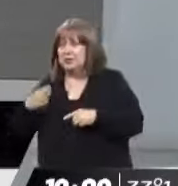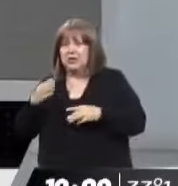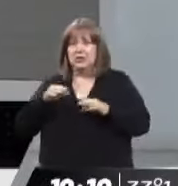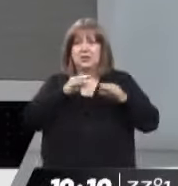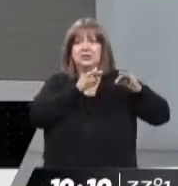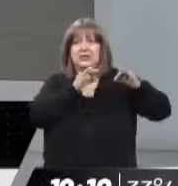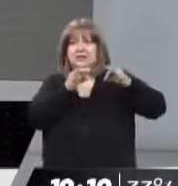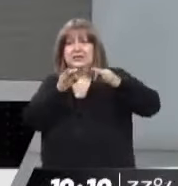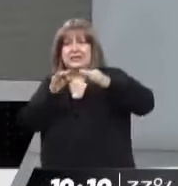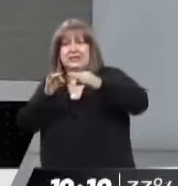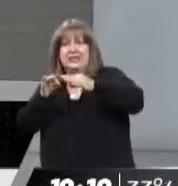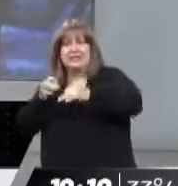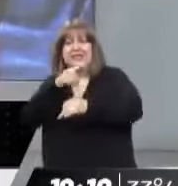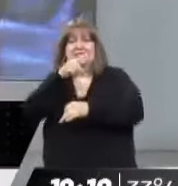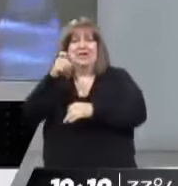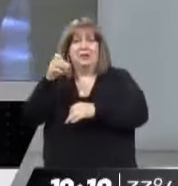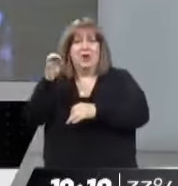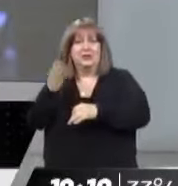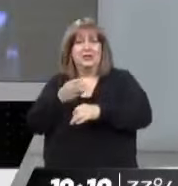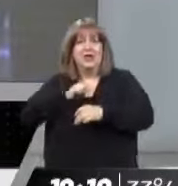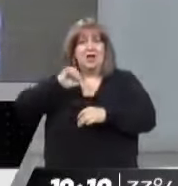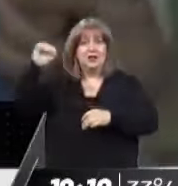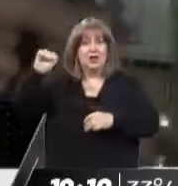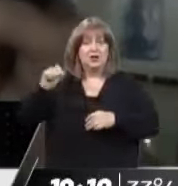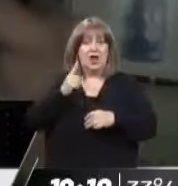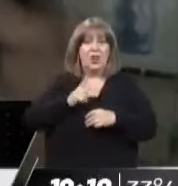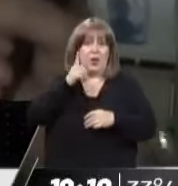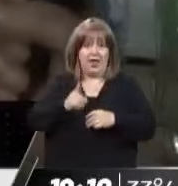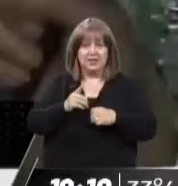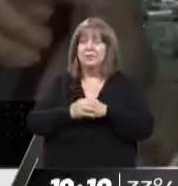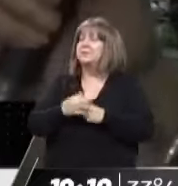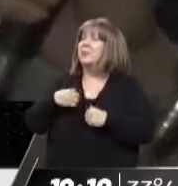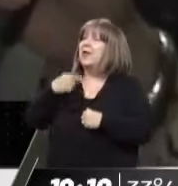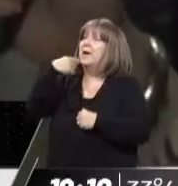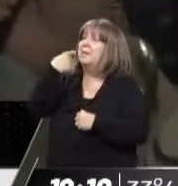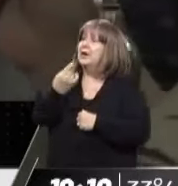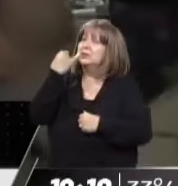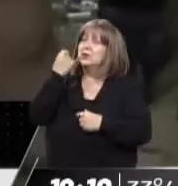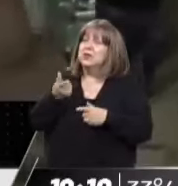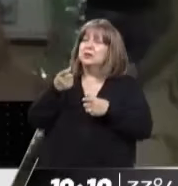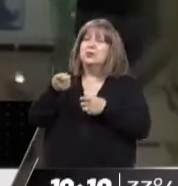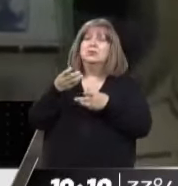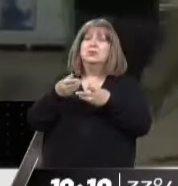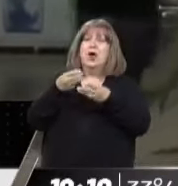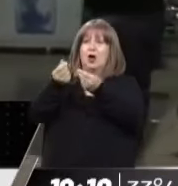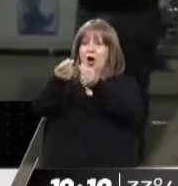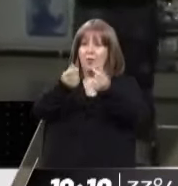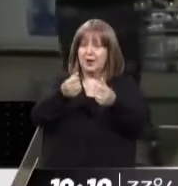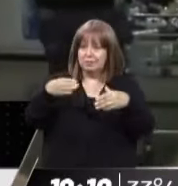100? Exacto, esto de 100. Acaba de hacer las compras. ¿Consiguió los precios justos? ¿Los